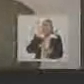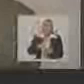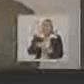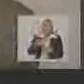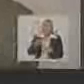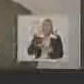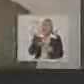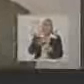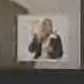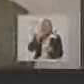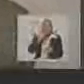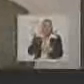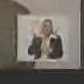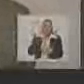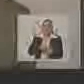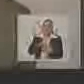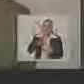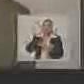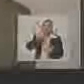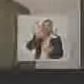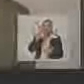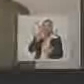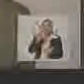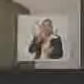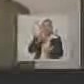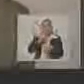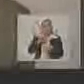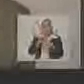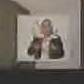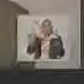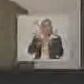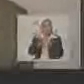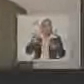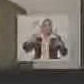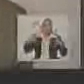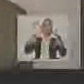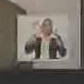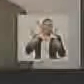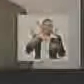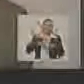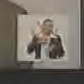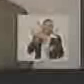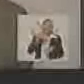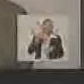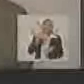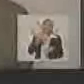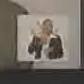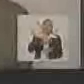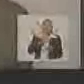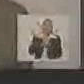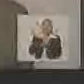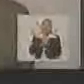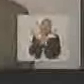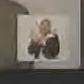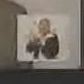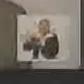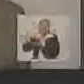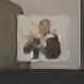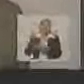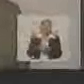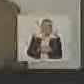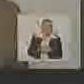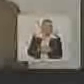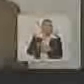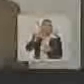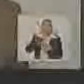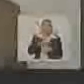que no ven horizonte cierto, que tienen duda y zozobra sobre su mañana, sobre su propia